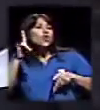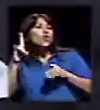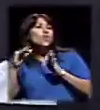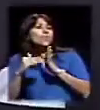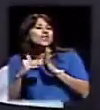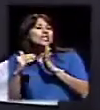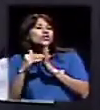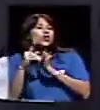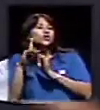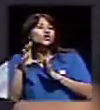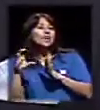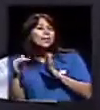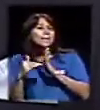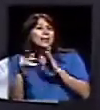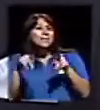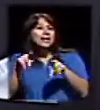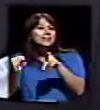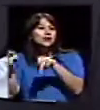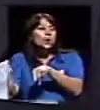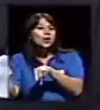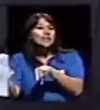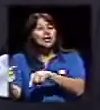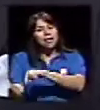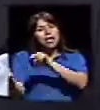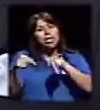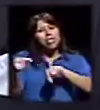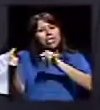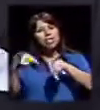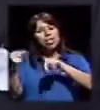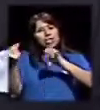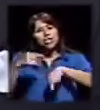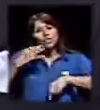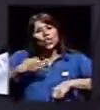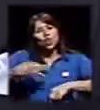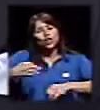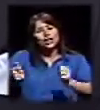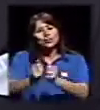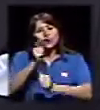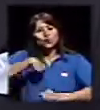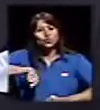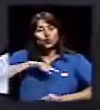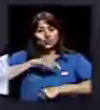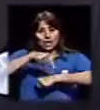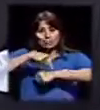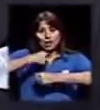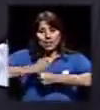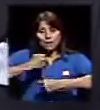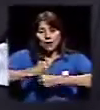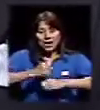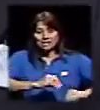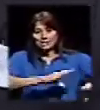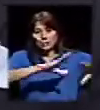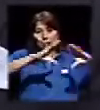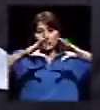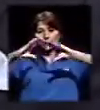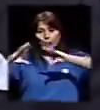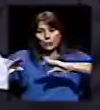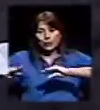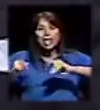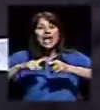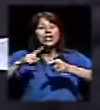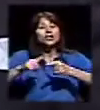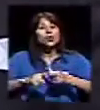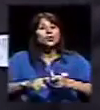1.100.000, 1.200.000 que viven con nosotros durante las horas diurnas, durante las horas laborales. Entonces, esa especie de